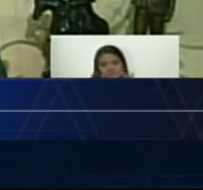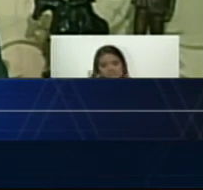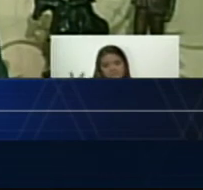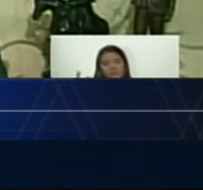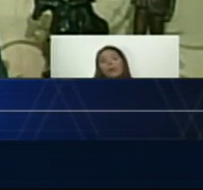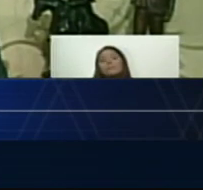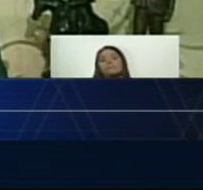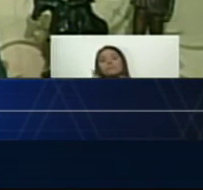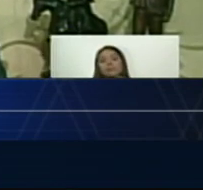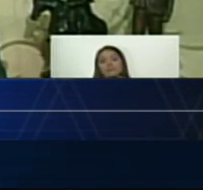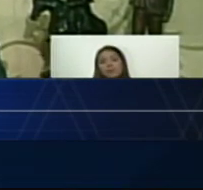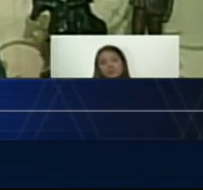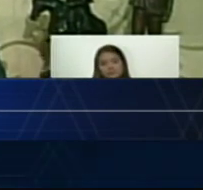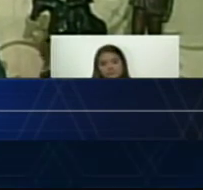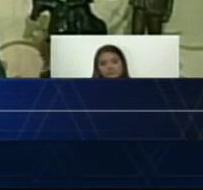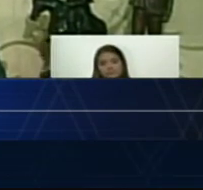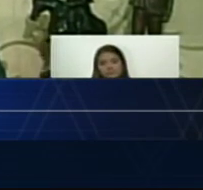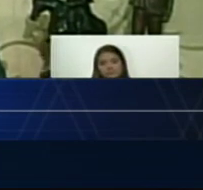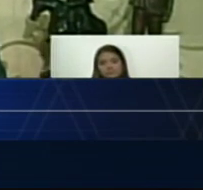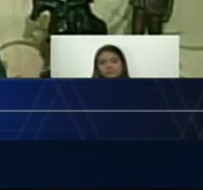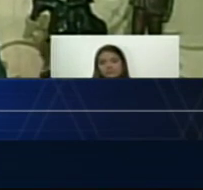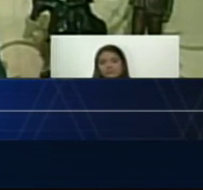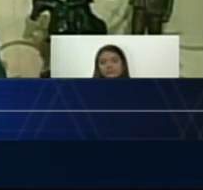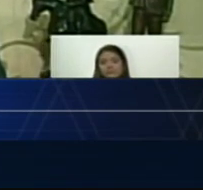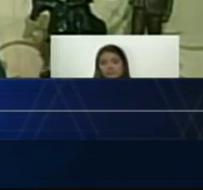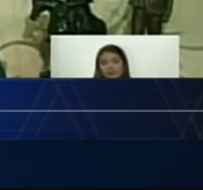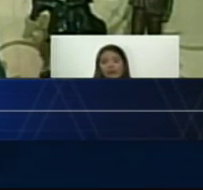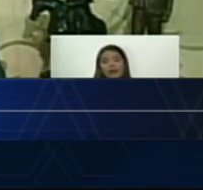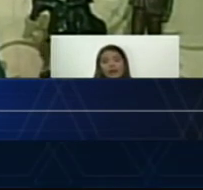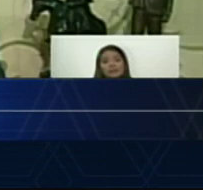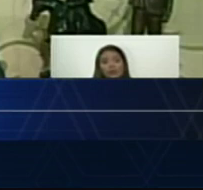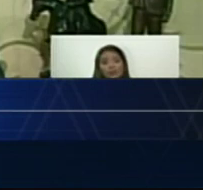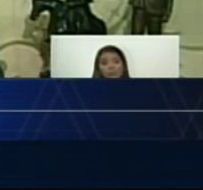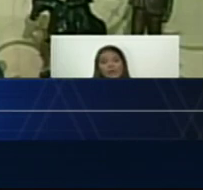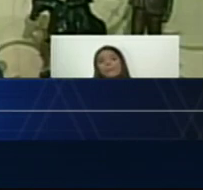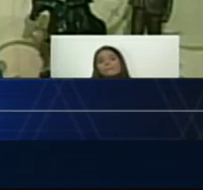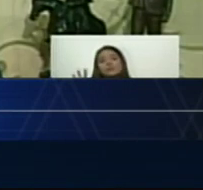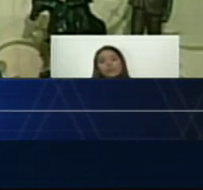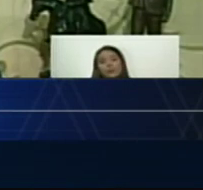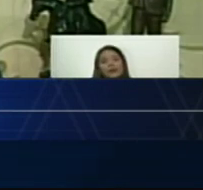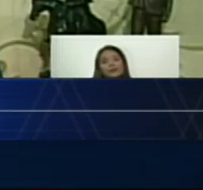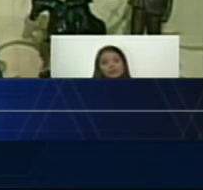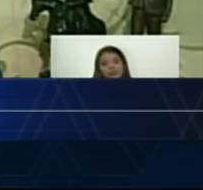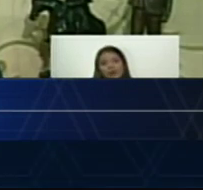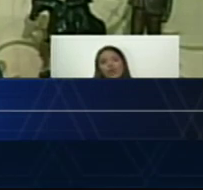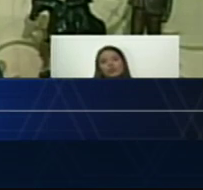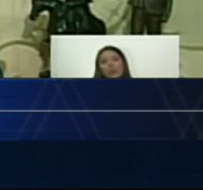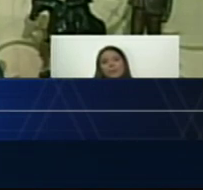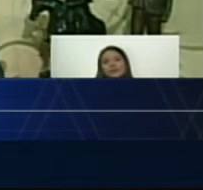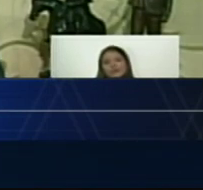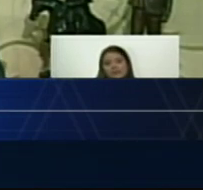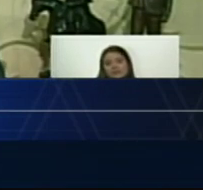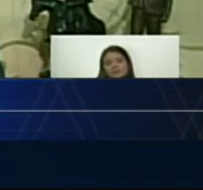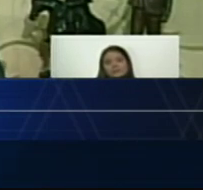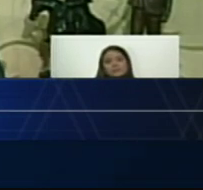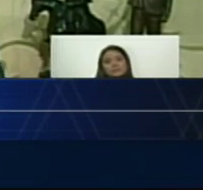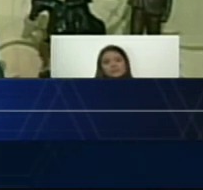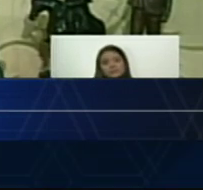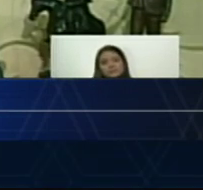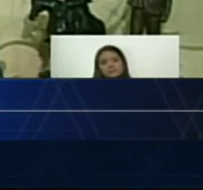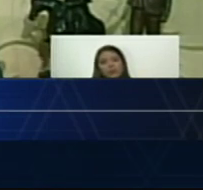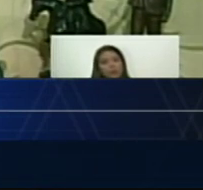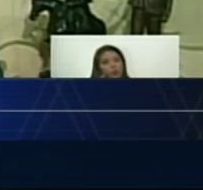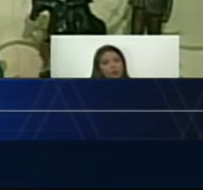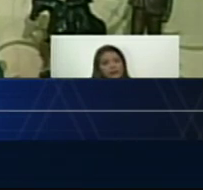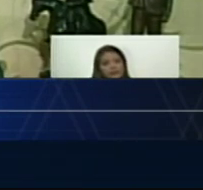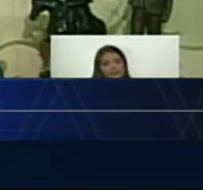Primero, disponer los recursos provenientes de las economías presupuestarias del ejercicio económico financiero 2015, con la finalidad